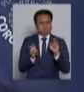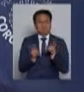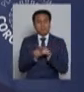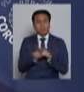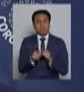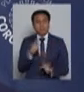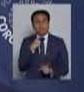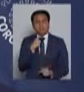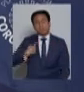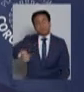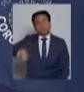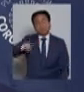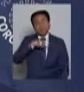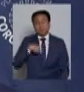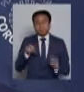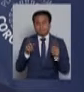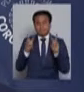de nosotros,